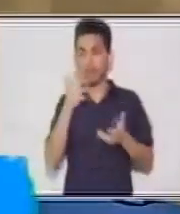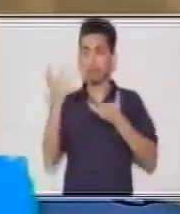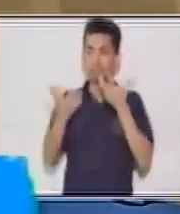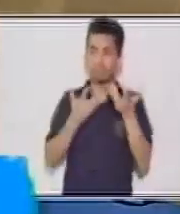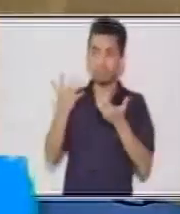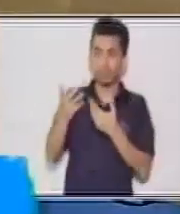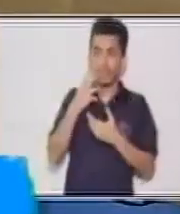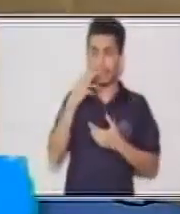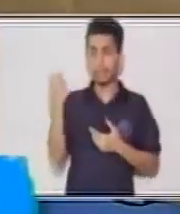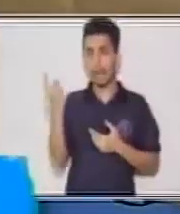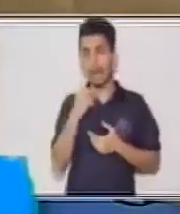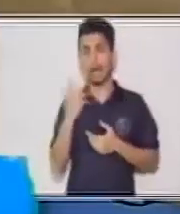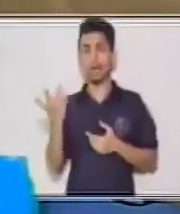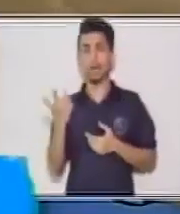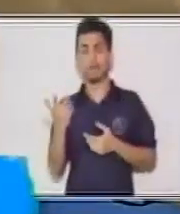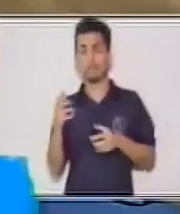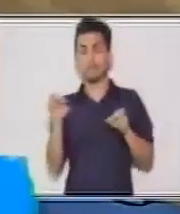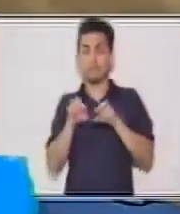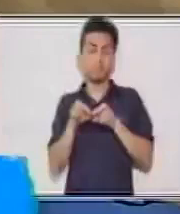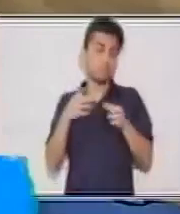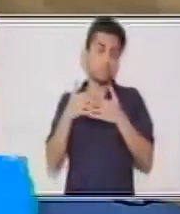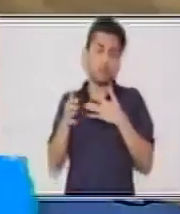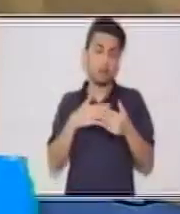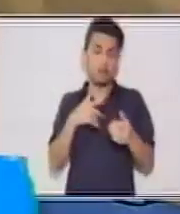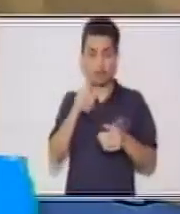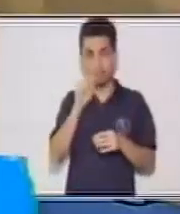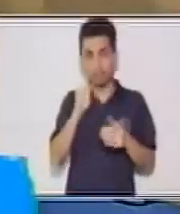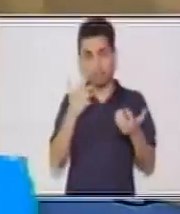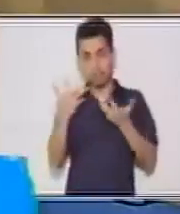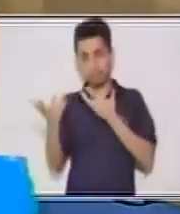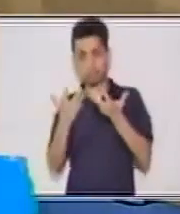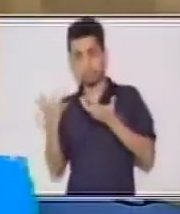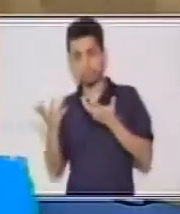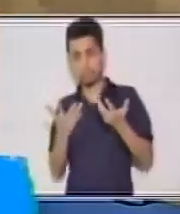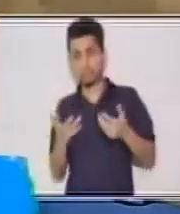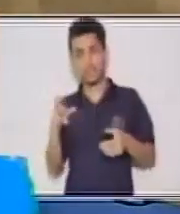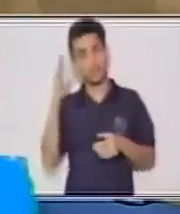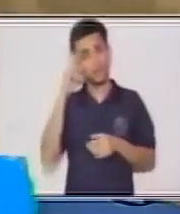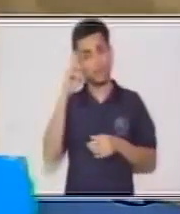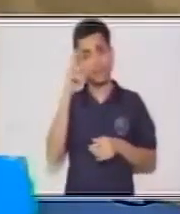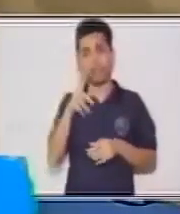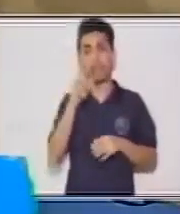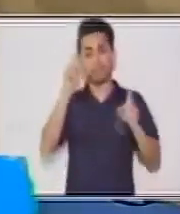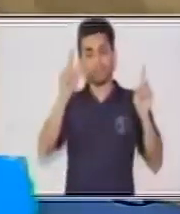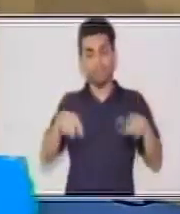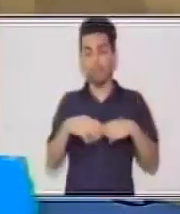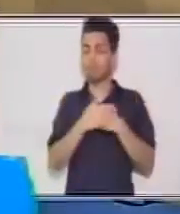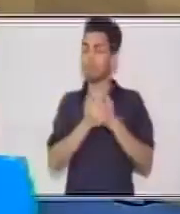con sus hermanitos, con un tío, con quien ustedes quieran, lo pueden compartir. Y les recordamos que se